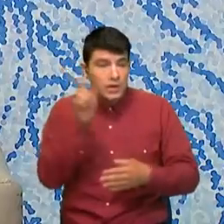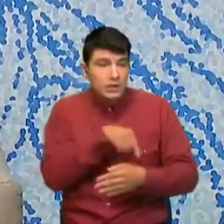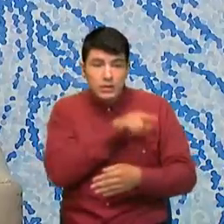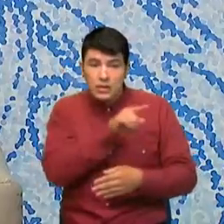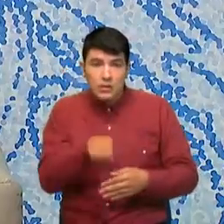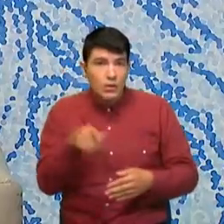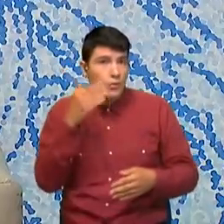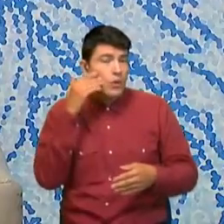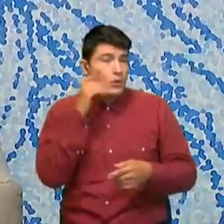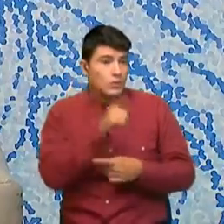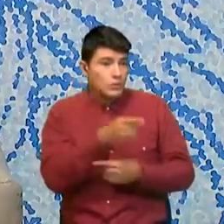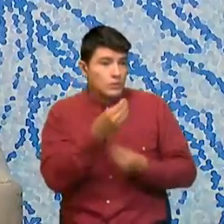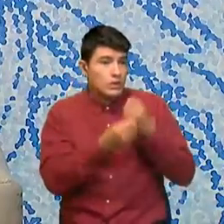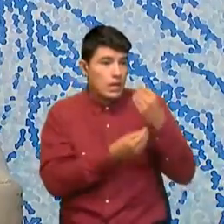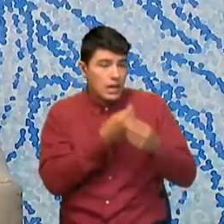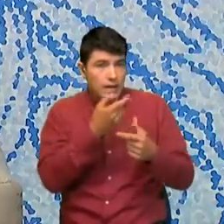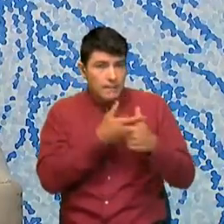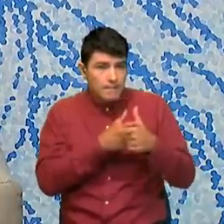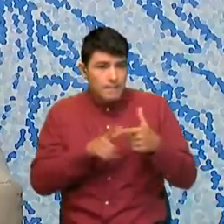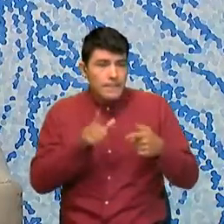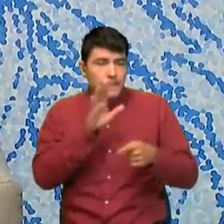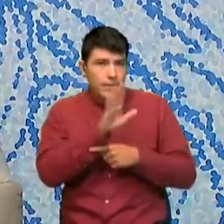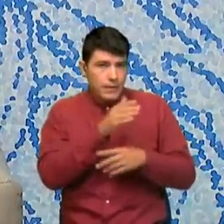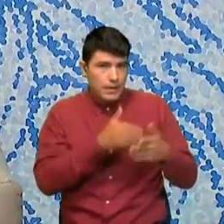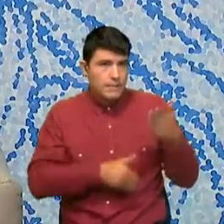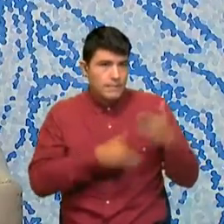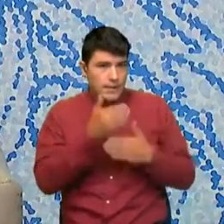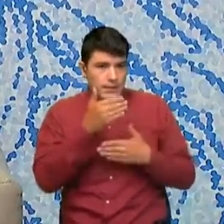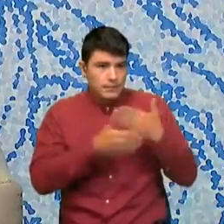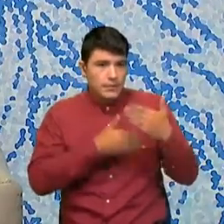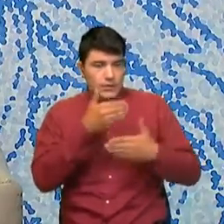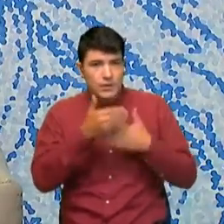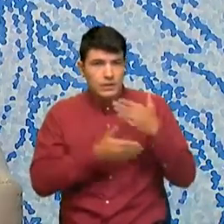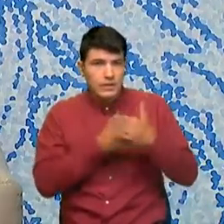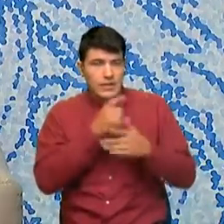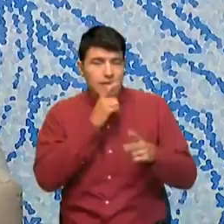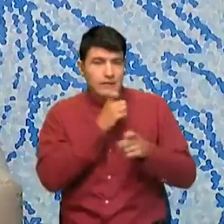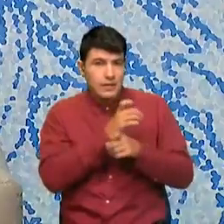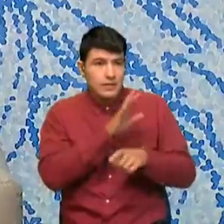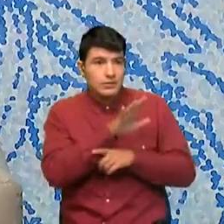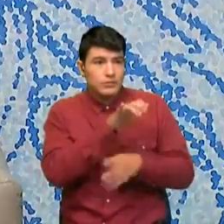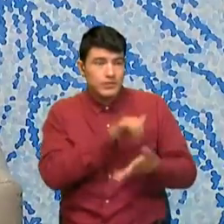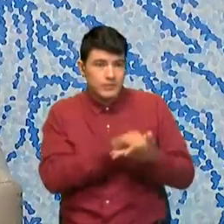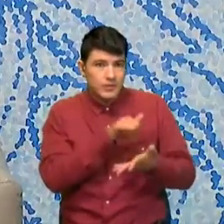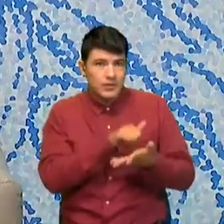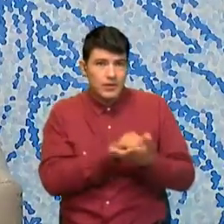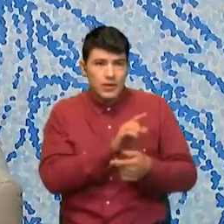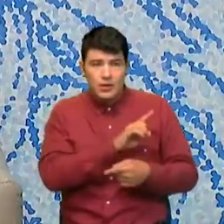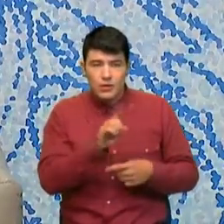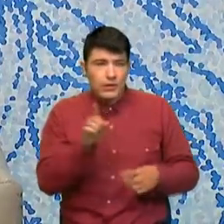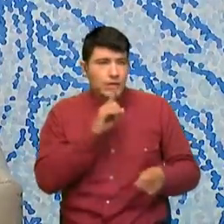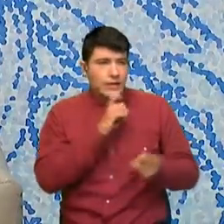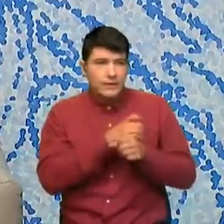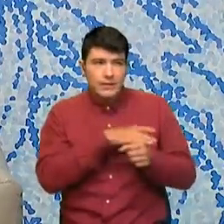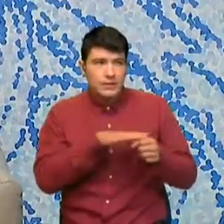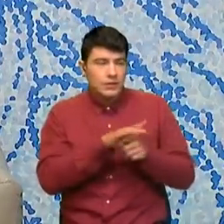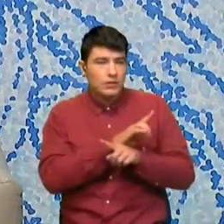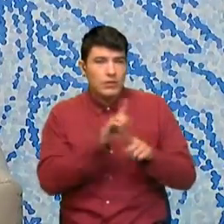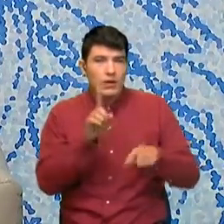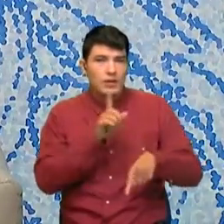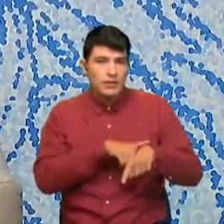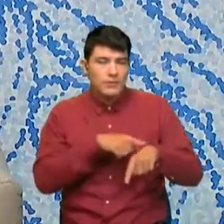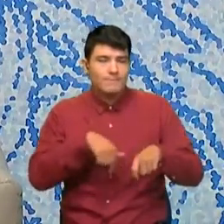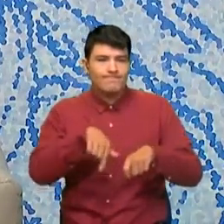la sucesión, pues va a entrar también este pedazo, y se va, digamos, no a complicar, sino a demorar de